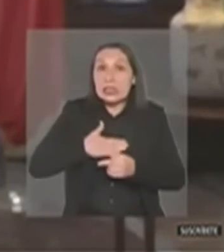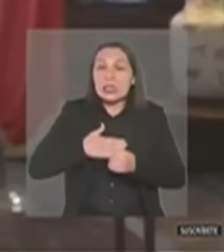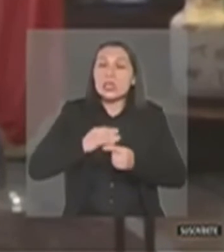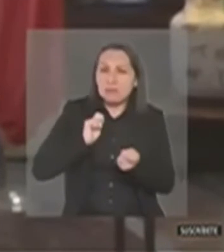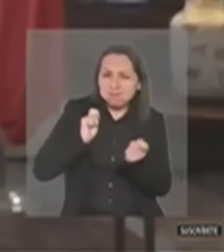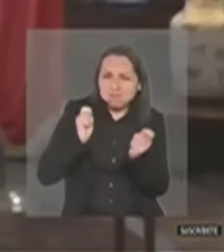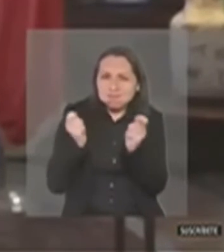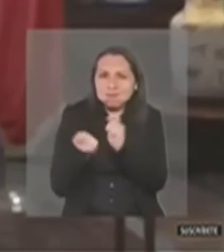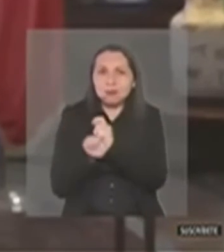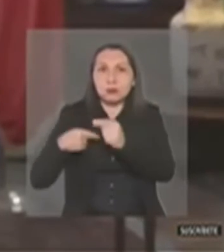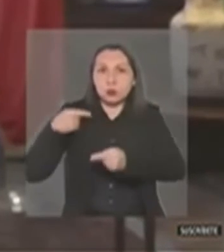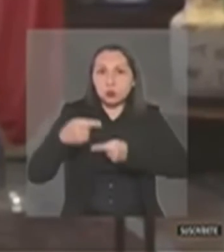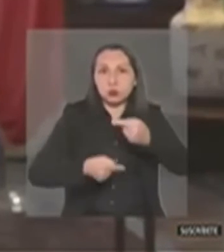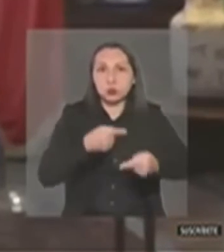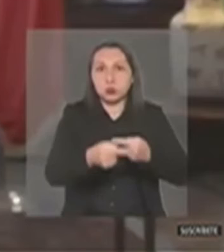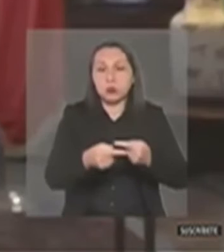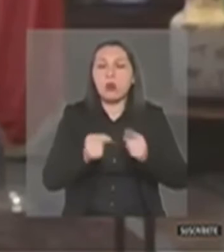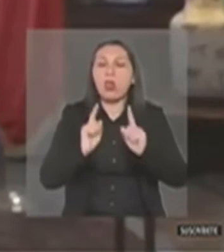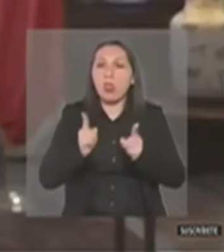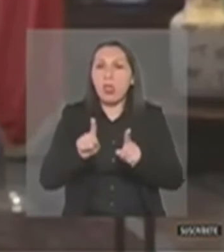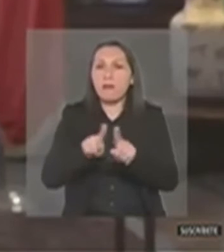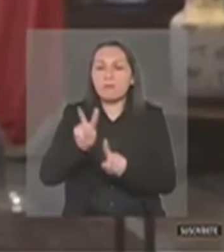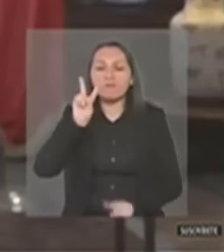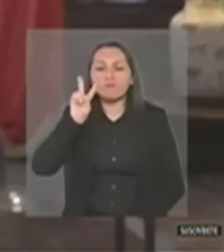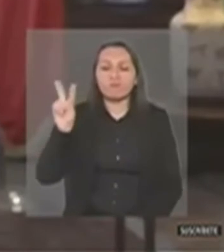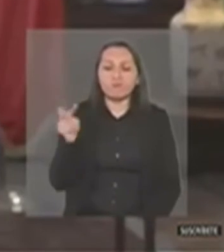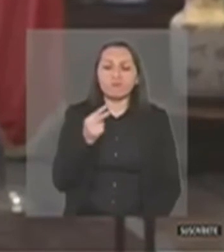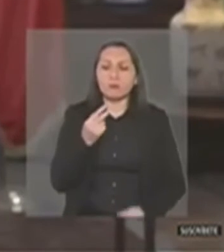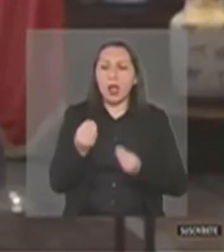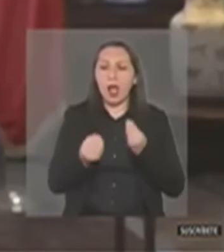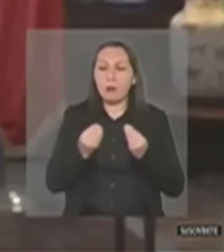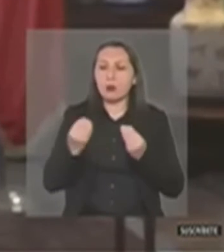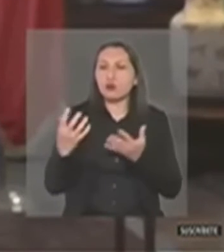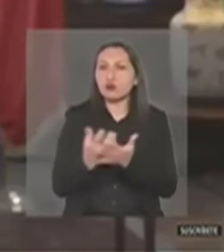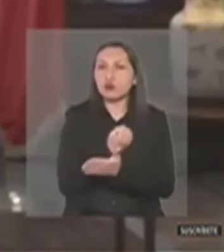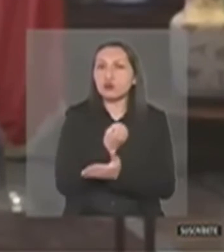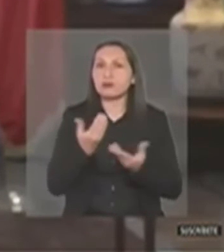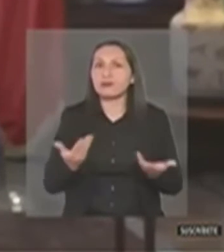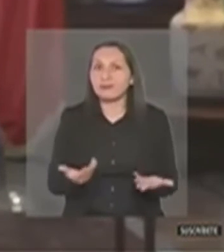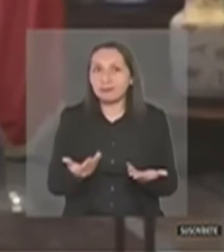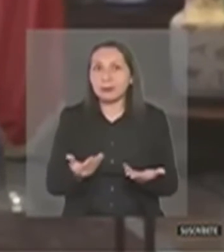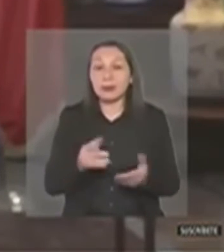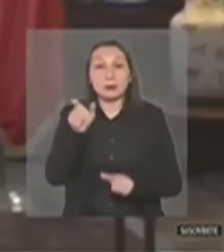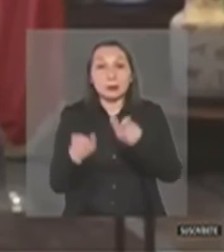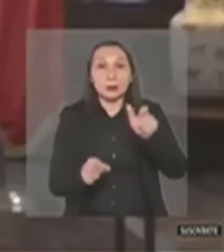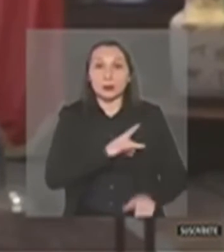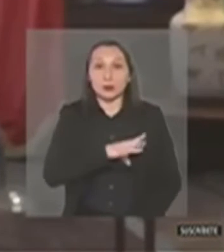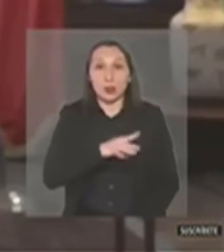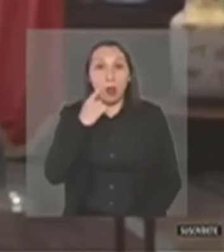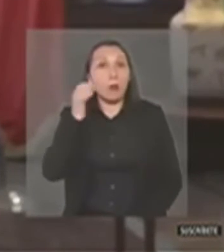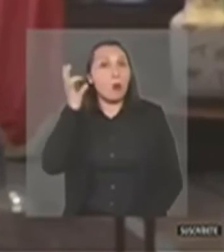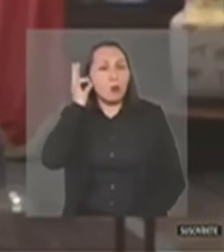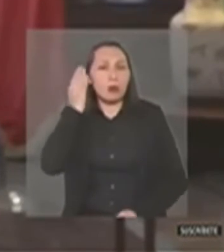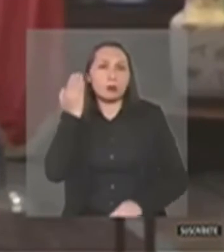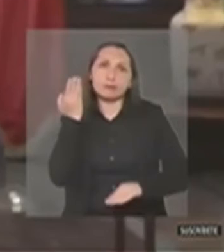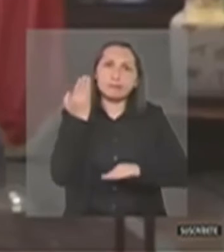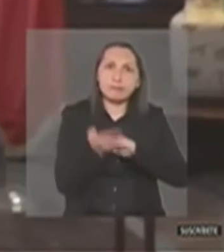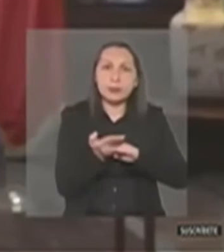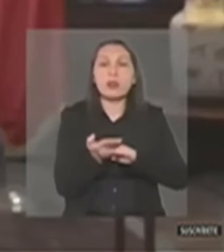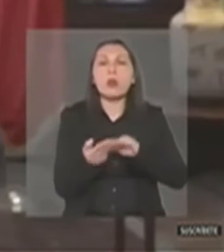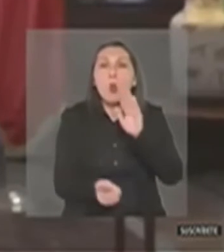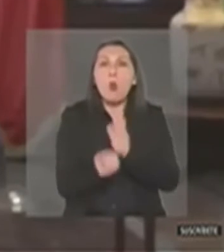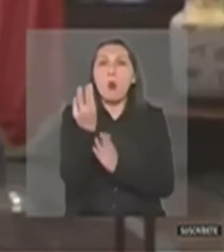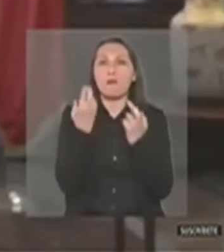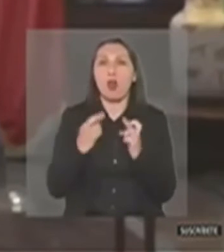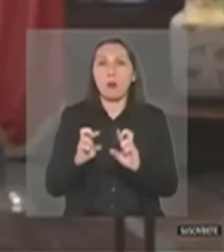esa forma y en esa reforma constitucional. Las encuestas que se hicieron en la víspera hablaron